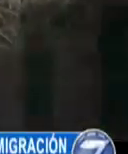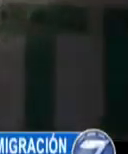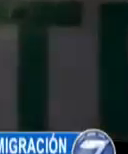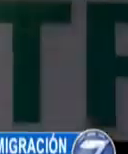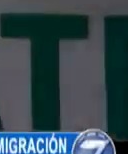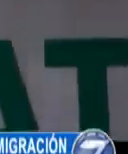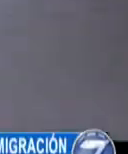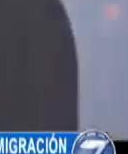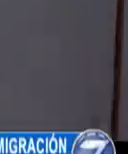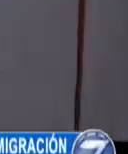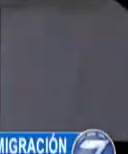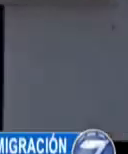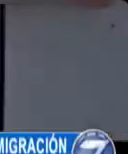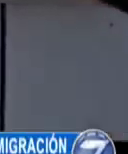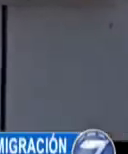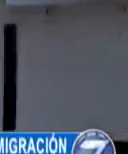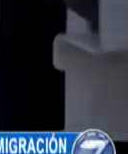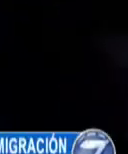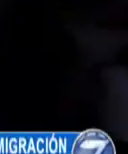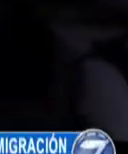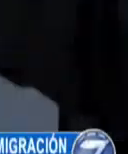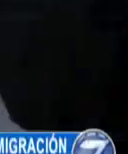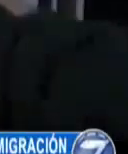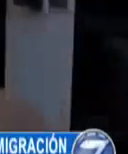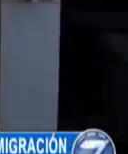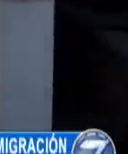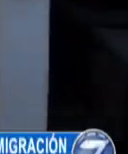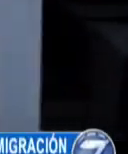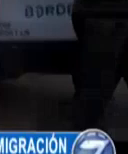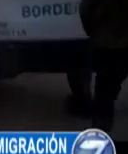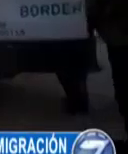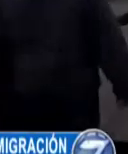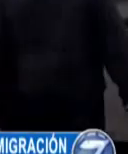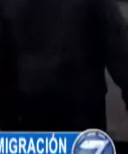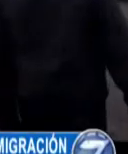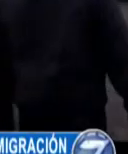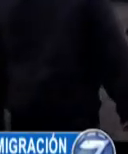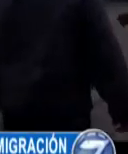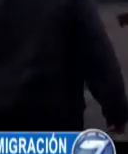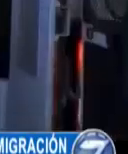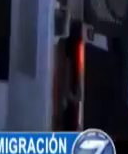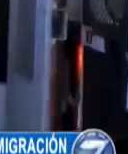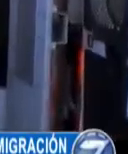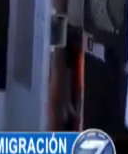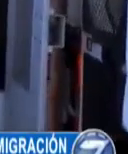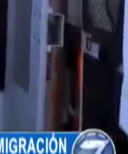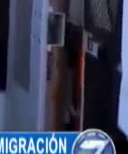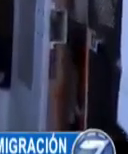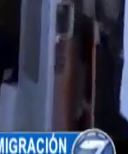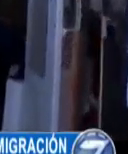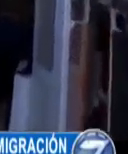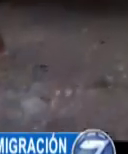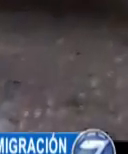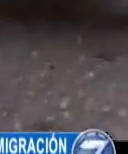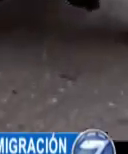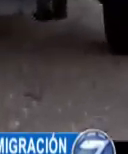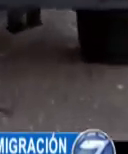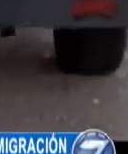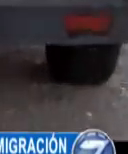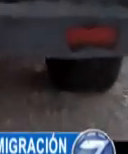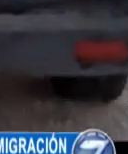cada país, además de contar con iniciativas que permitan favorecer una migración segura,